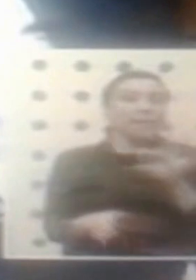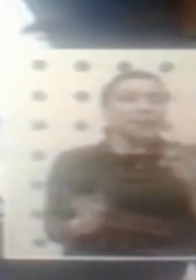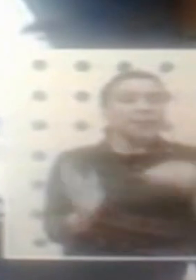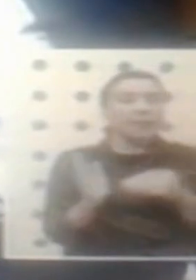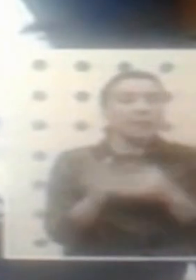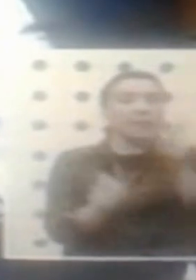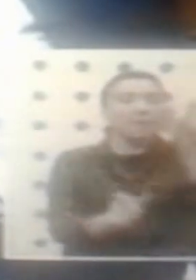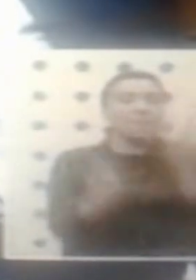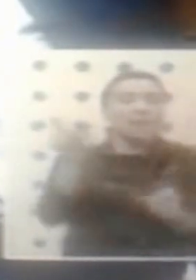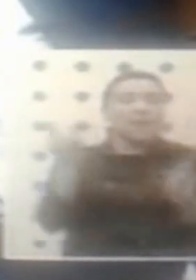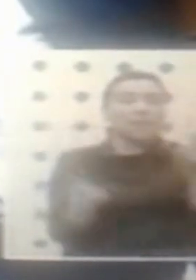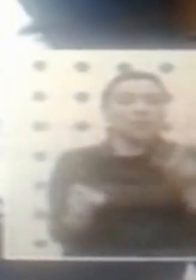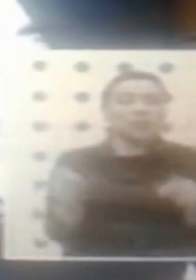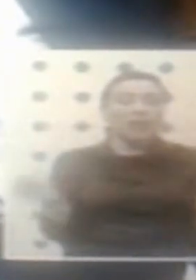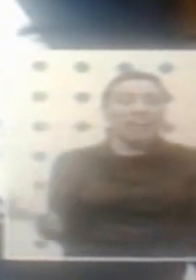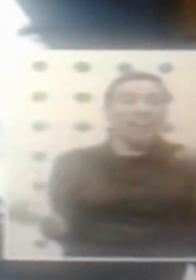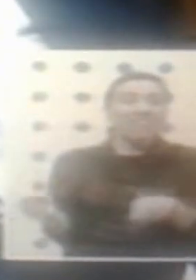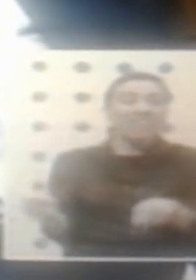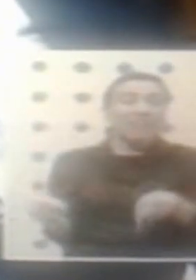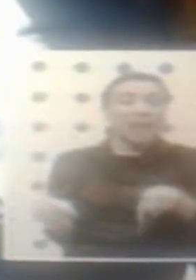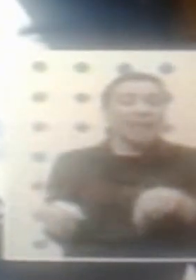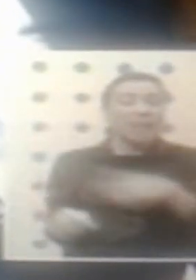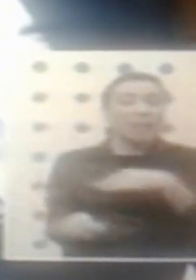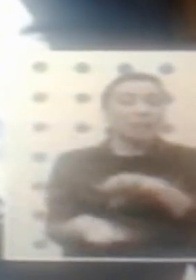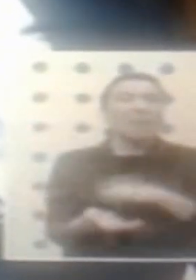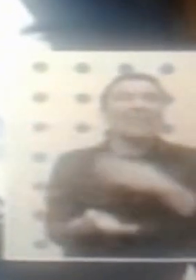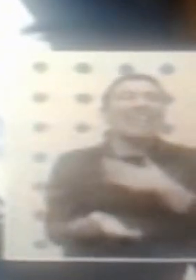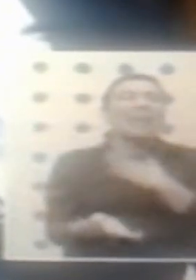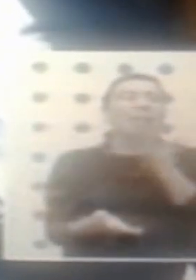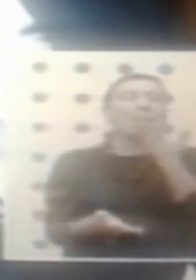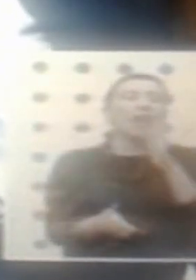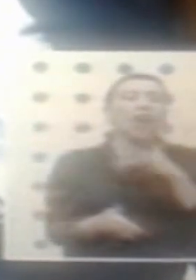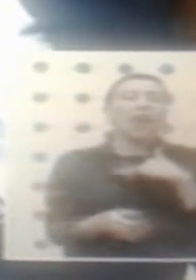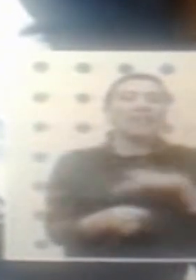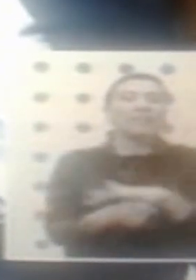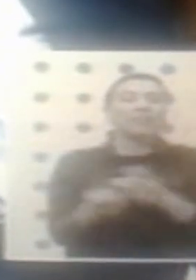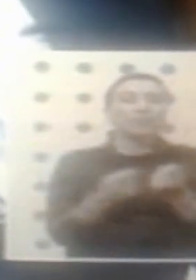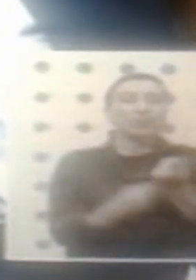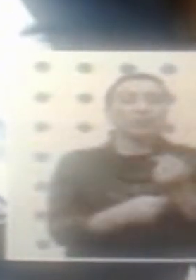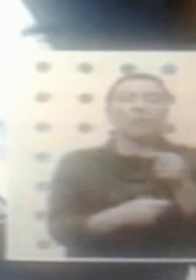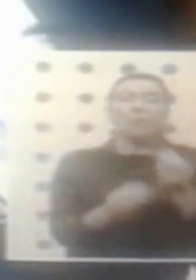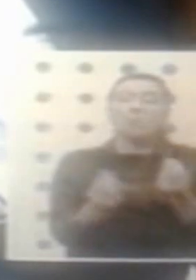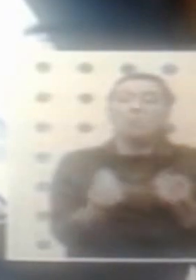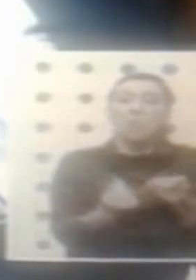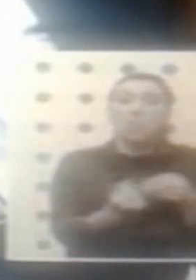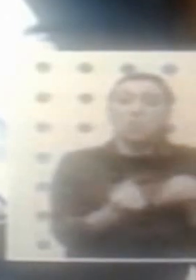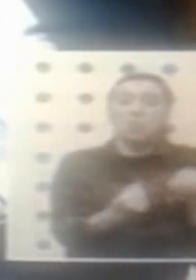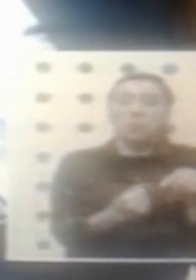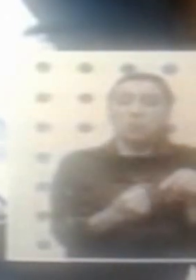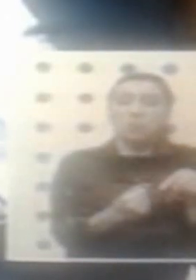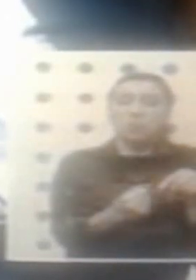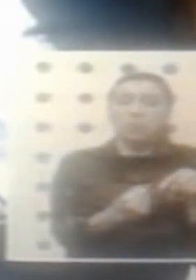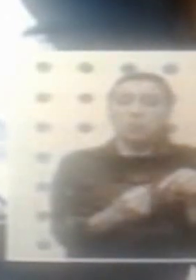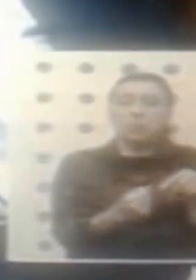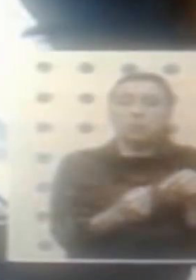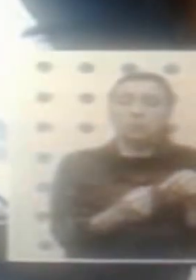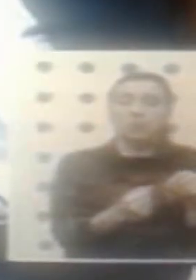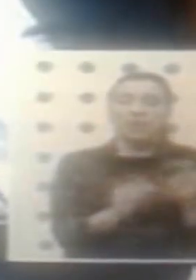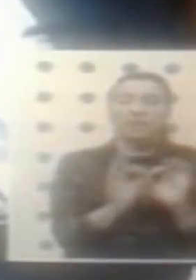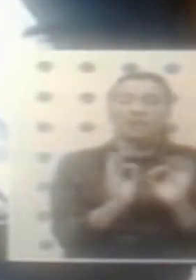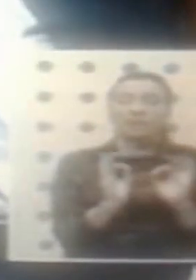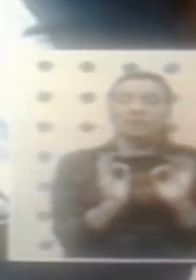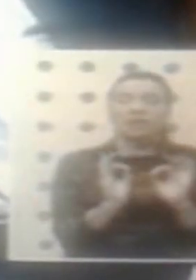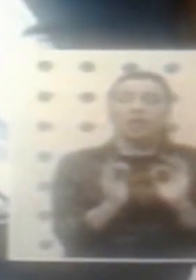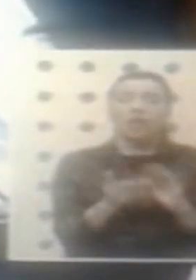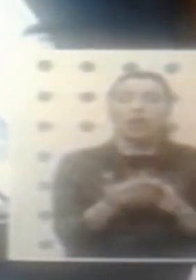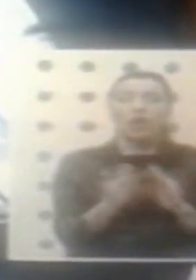avecindado en nuestro país con la aspiración de mejorar sus condiciones. Varios de ellos, como ocurre